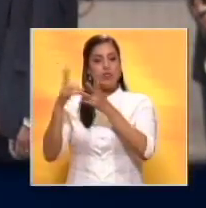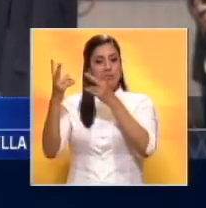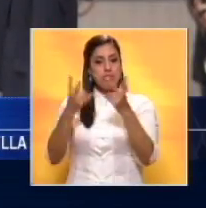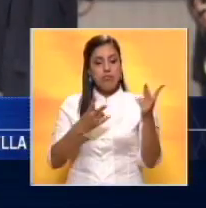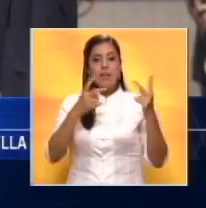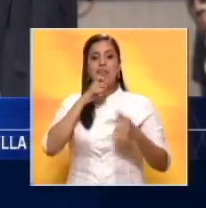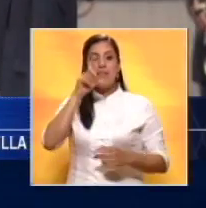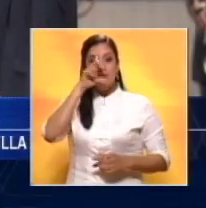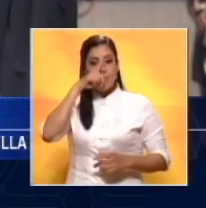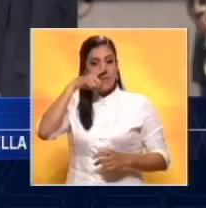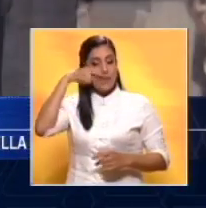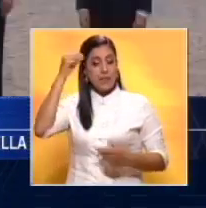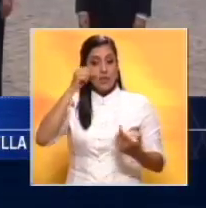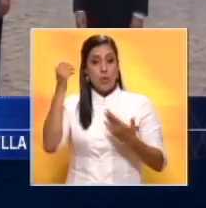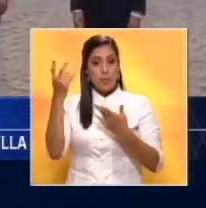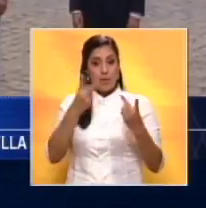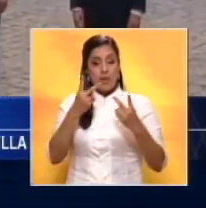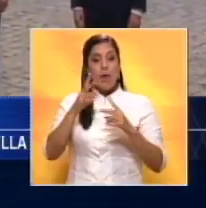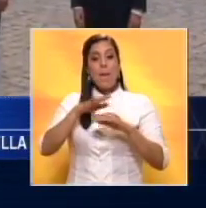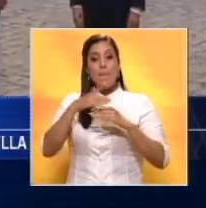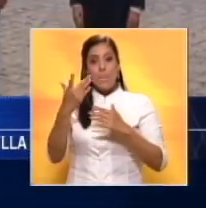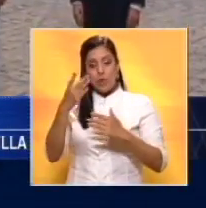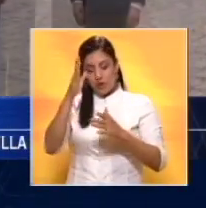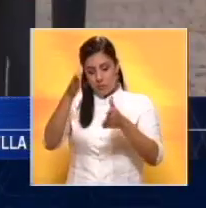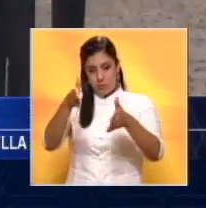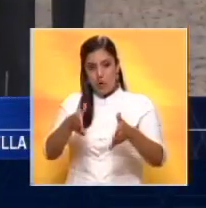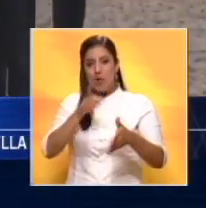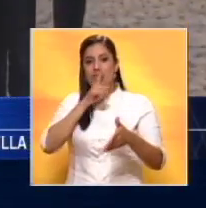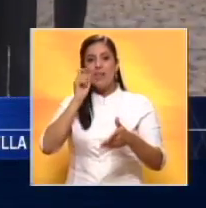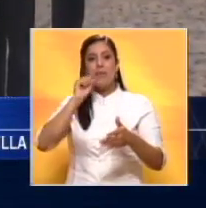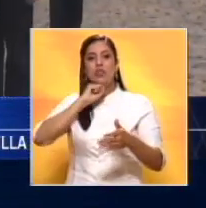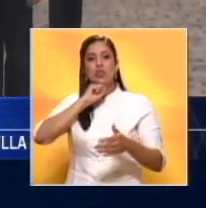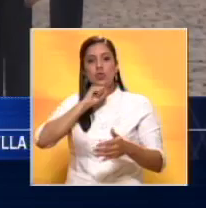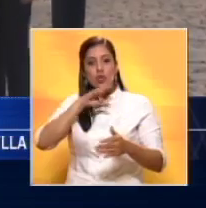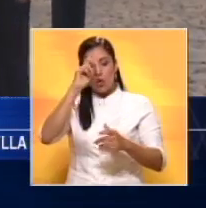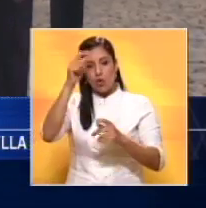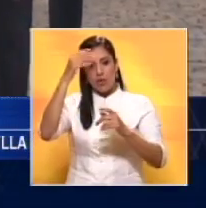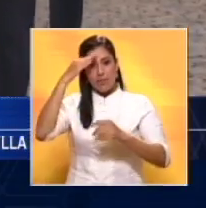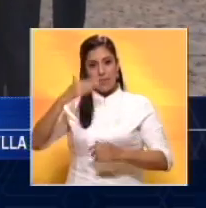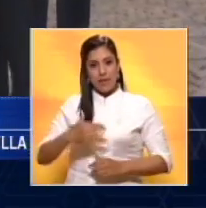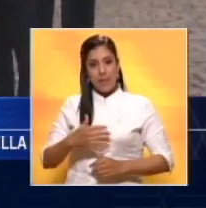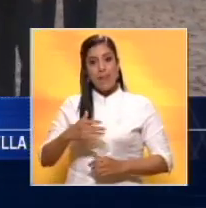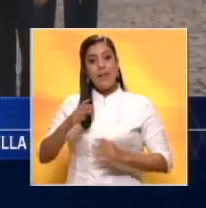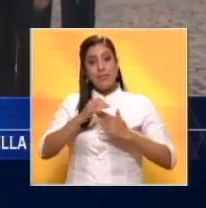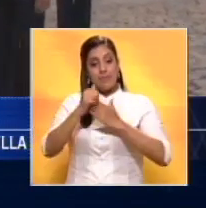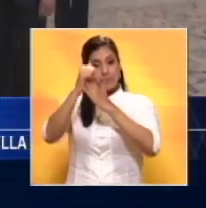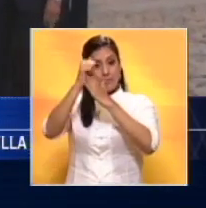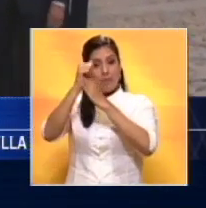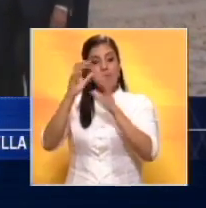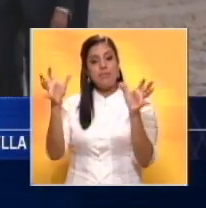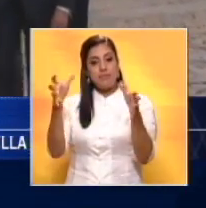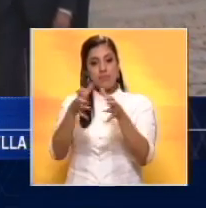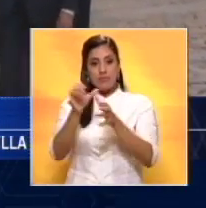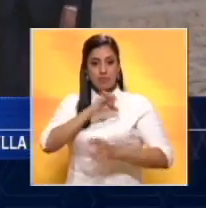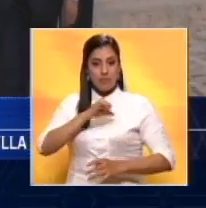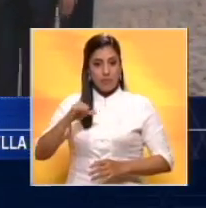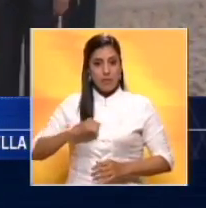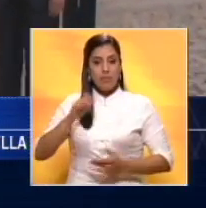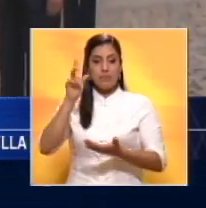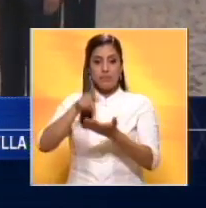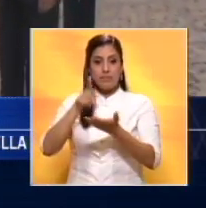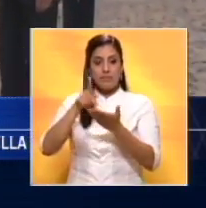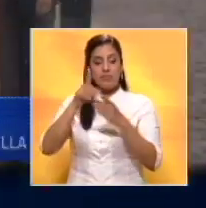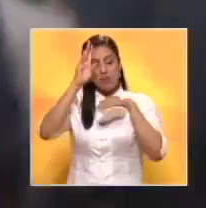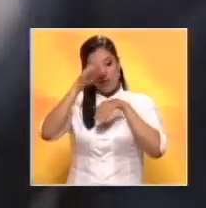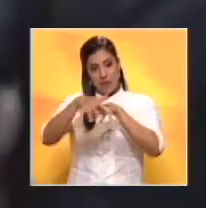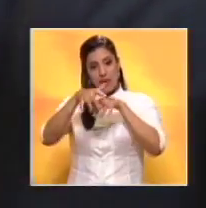por su homólogo francés Emmanuel Macron ante la tumba de Napoleón y con honores militares. Los líderes tendrán una reunión privada y participarán en